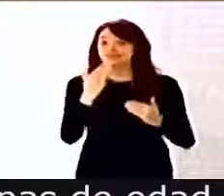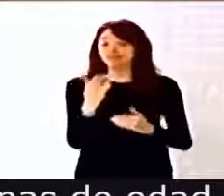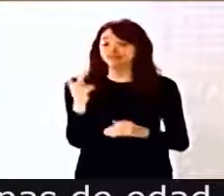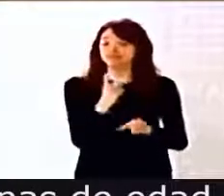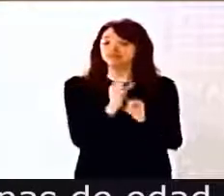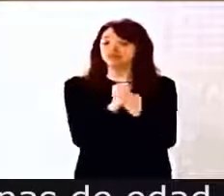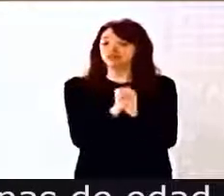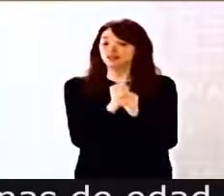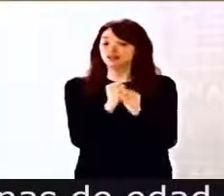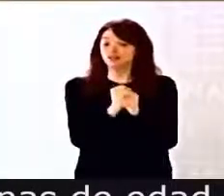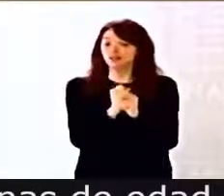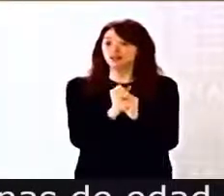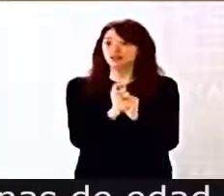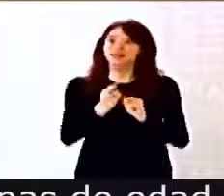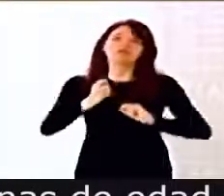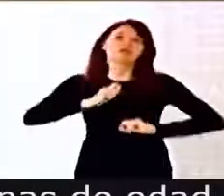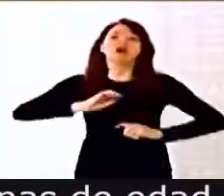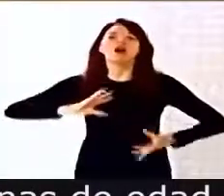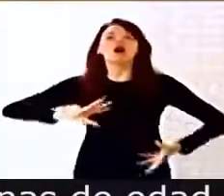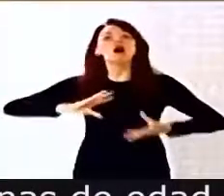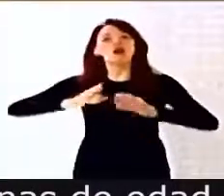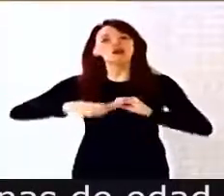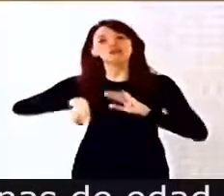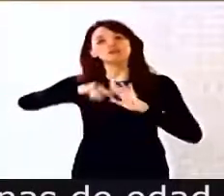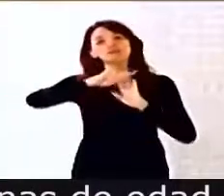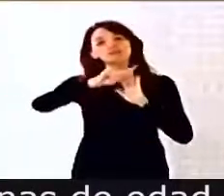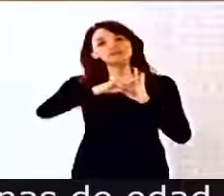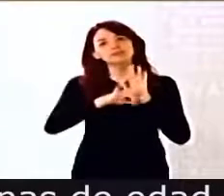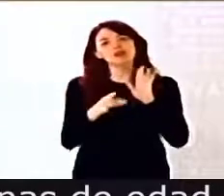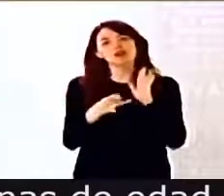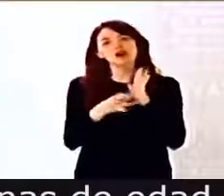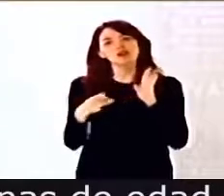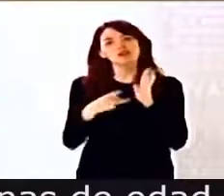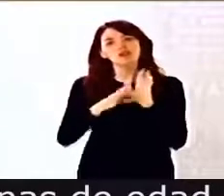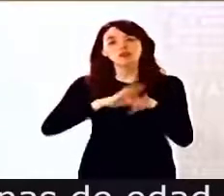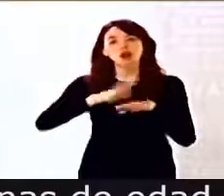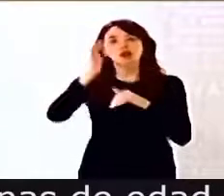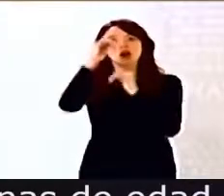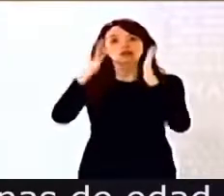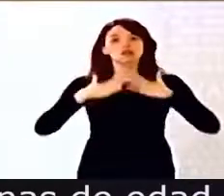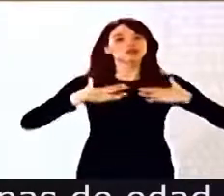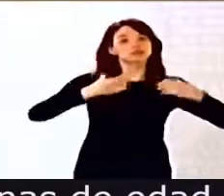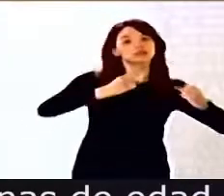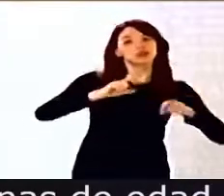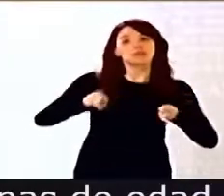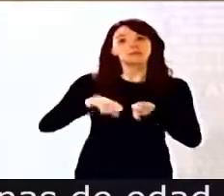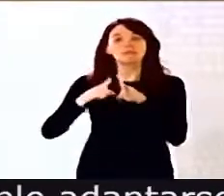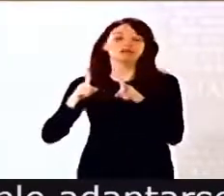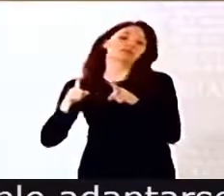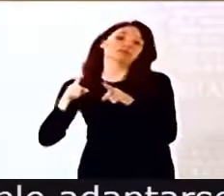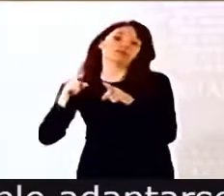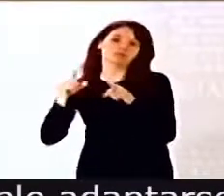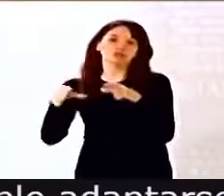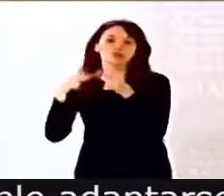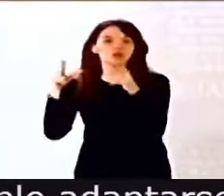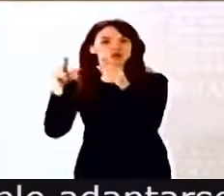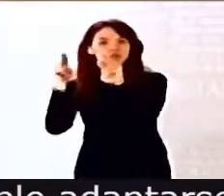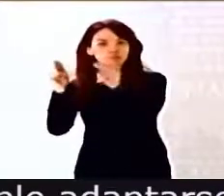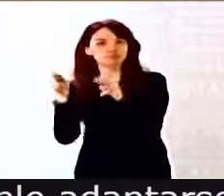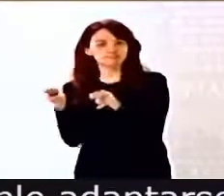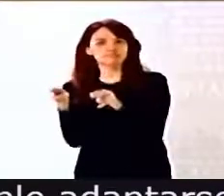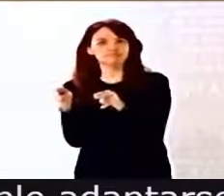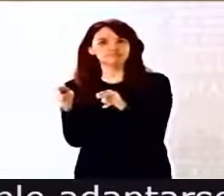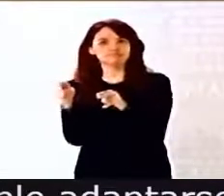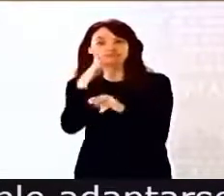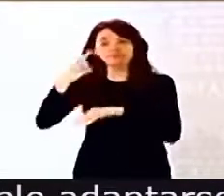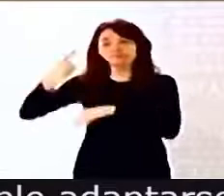hayamos adaptado a los criterios de calidad en la atención sanitaria y en la atención sociosanitaria que establece la Organización Mundial de